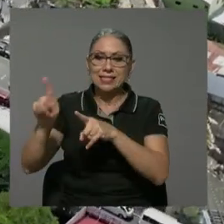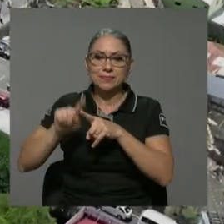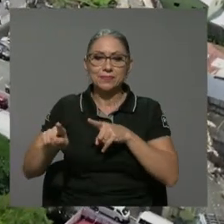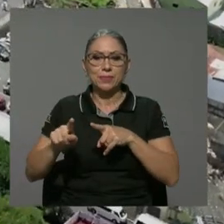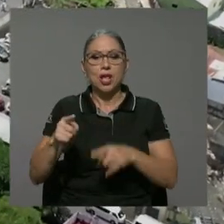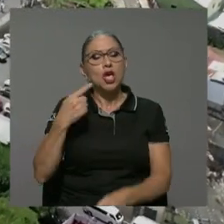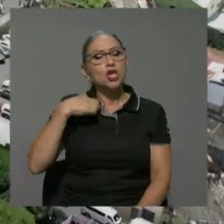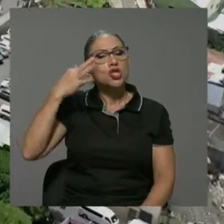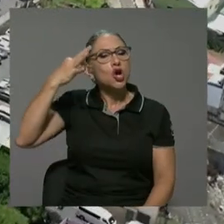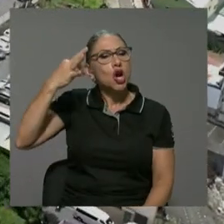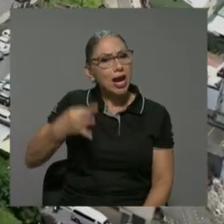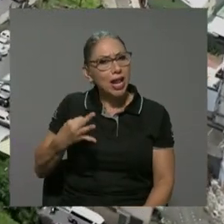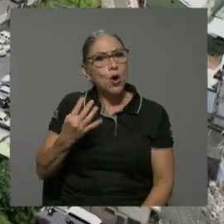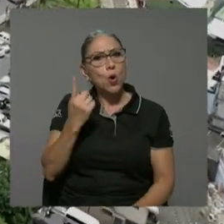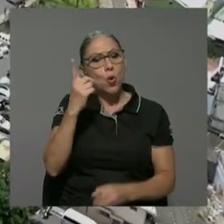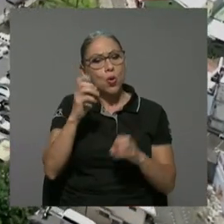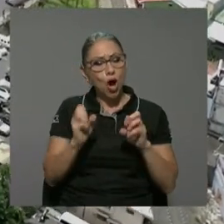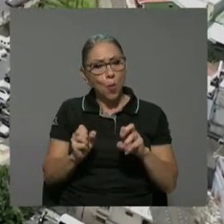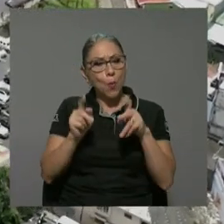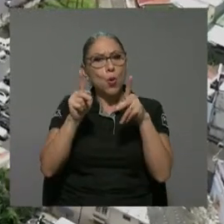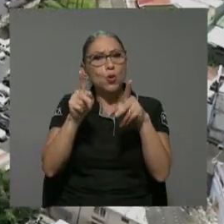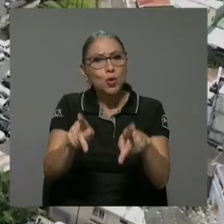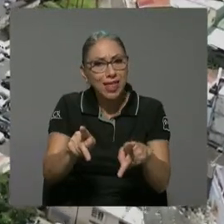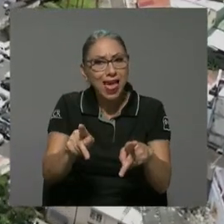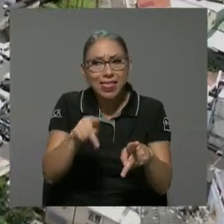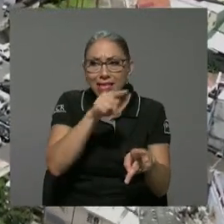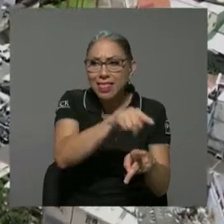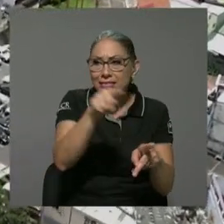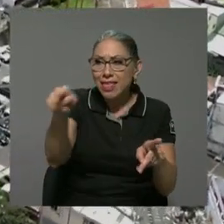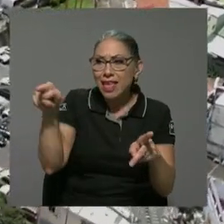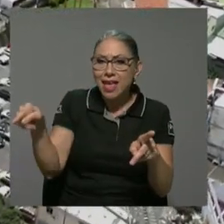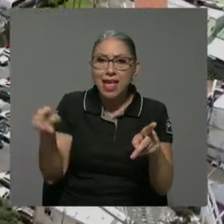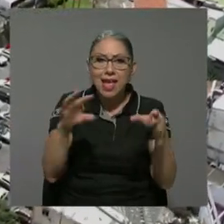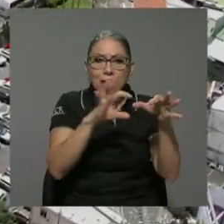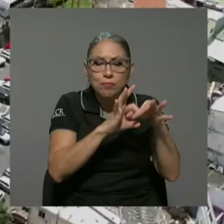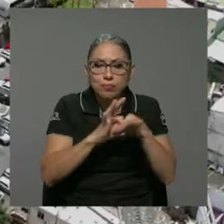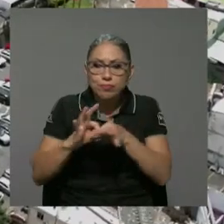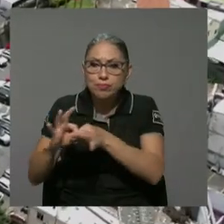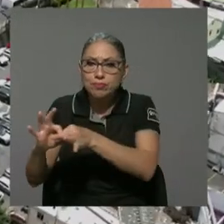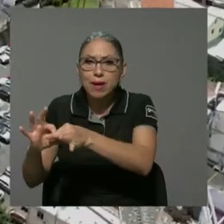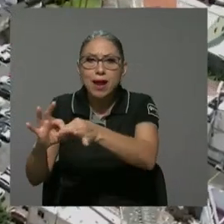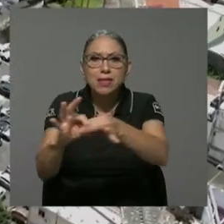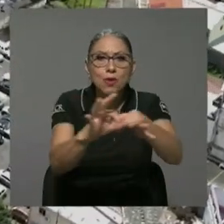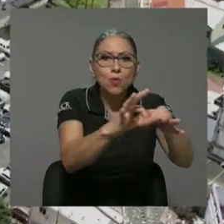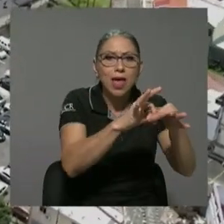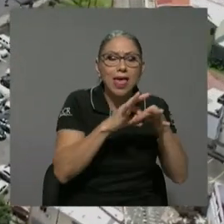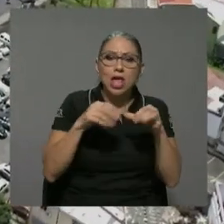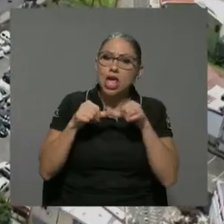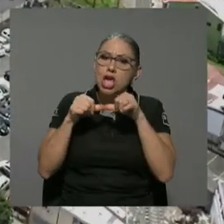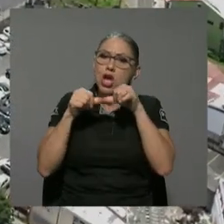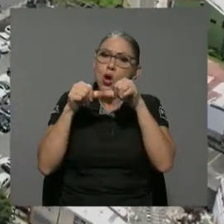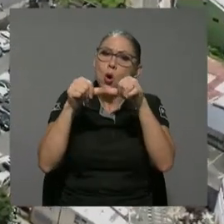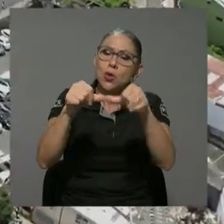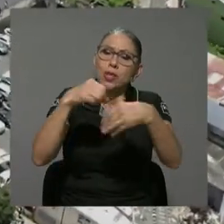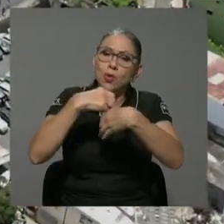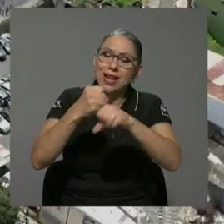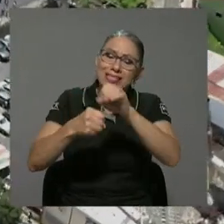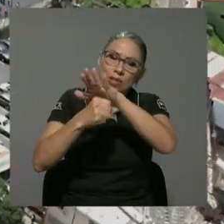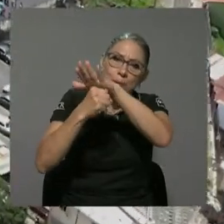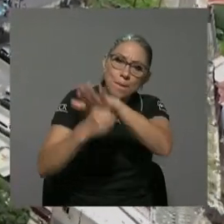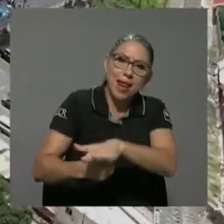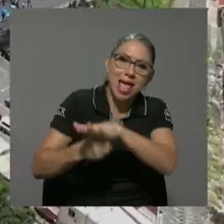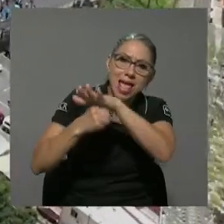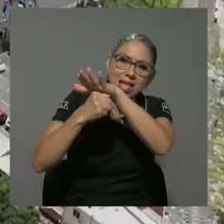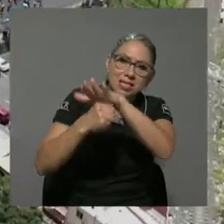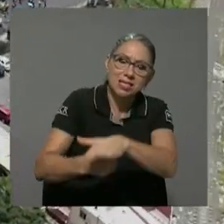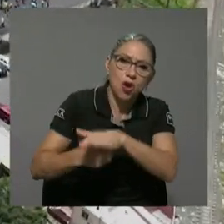creo que hay una oportunidad de articulación y de continuar siendo el actor de presión que se ha convertido en la historia de